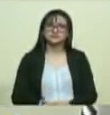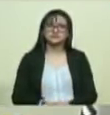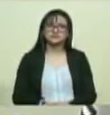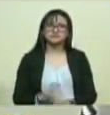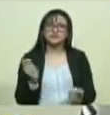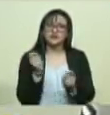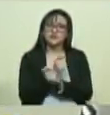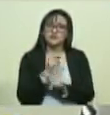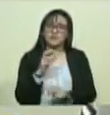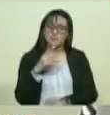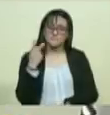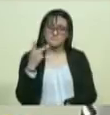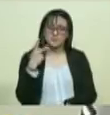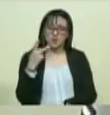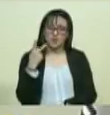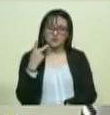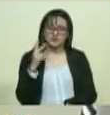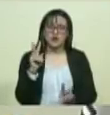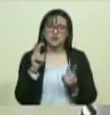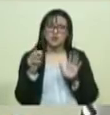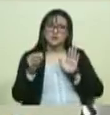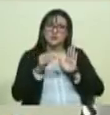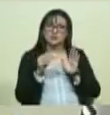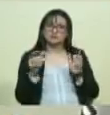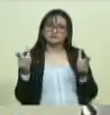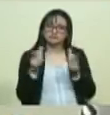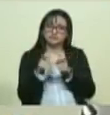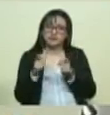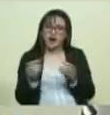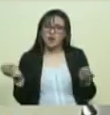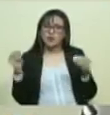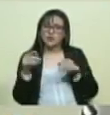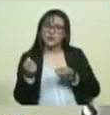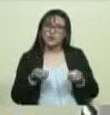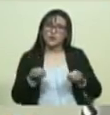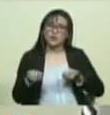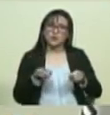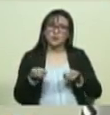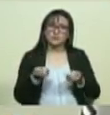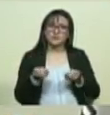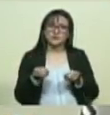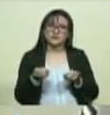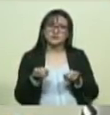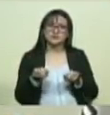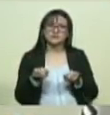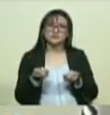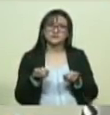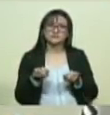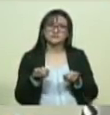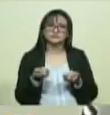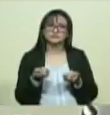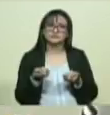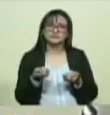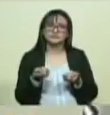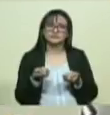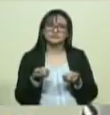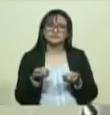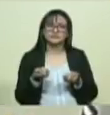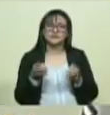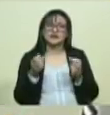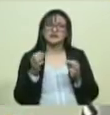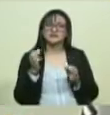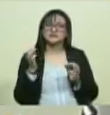reformas políticas, nuevos consensos, acuerdos económicos, Y fíjese, quien tiene siempre la bandera del